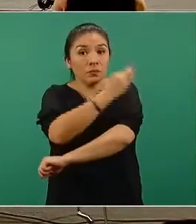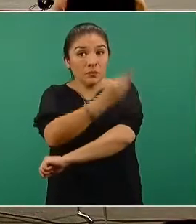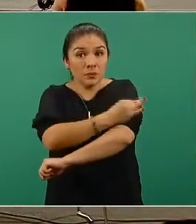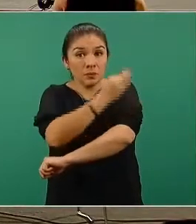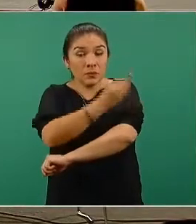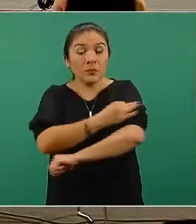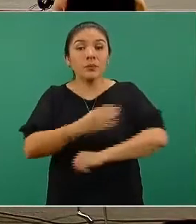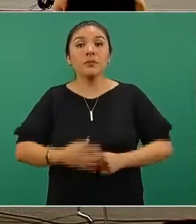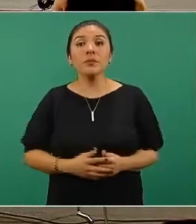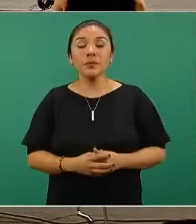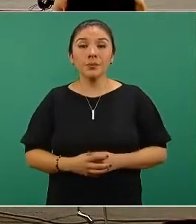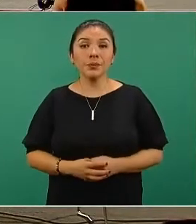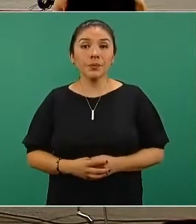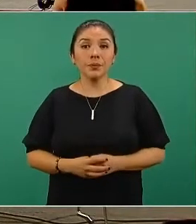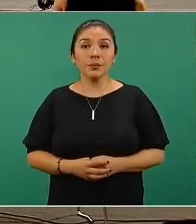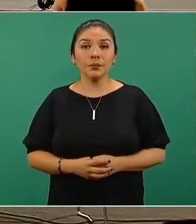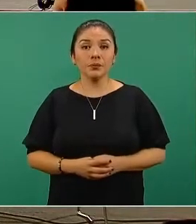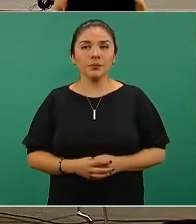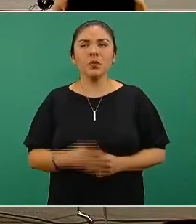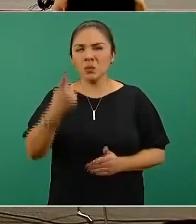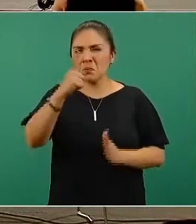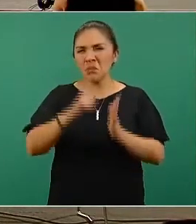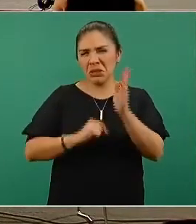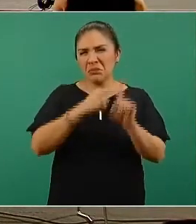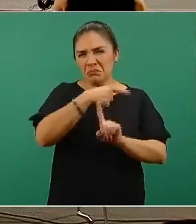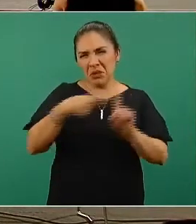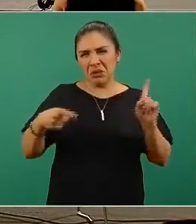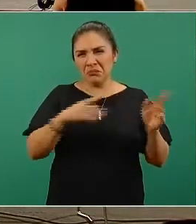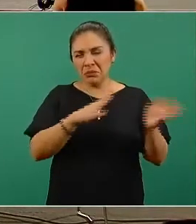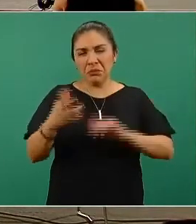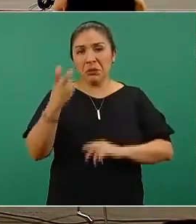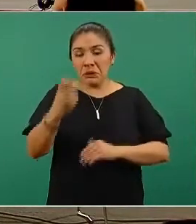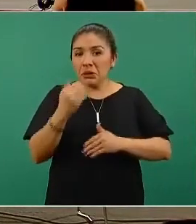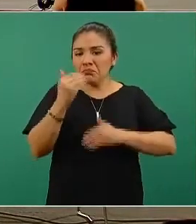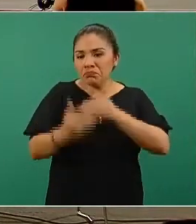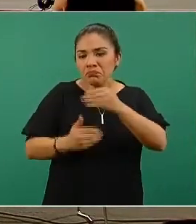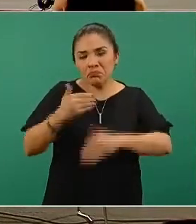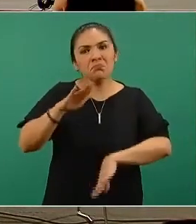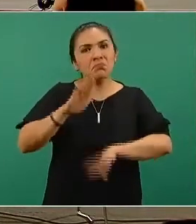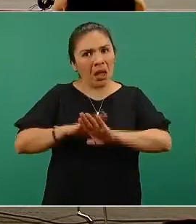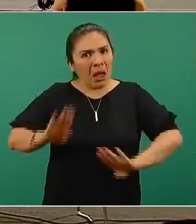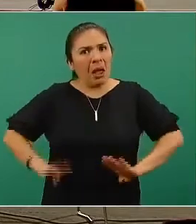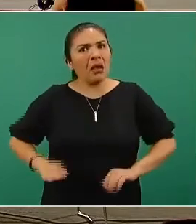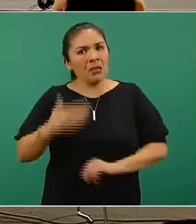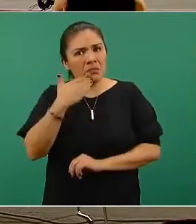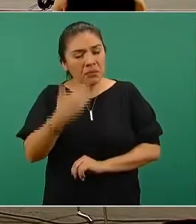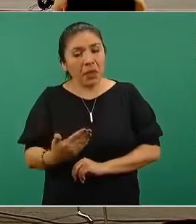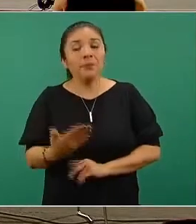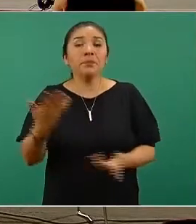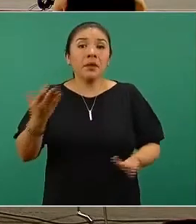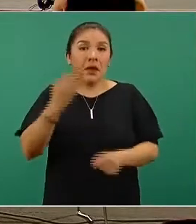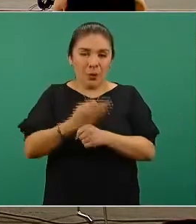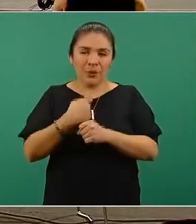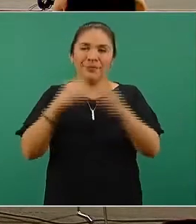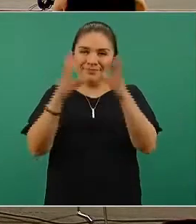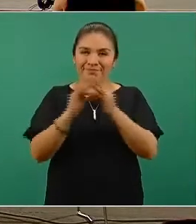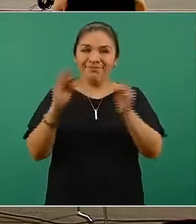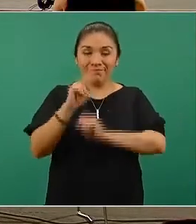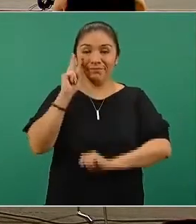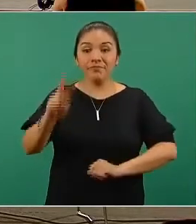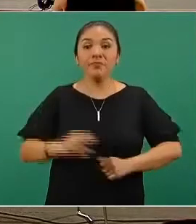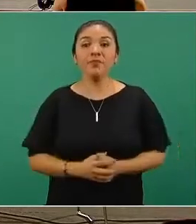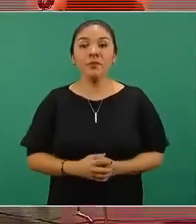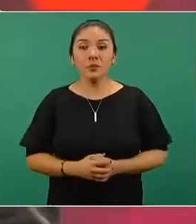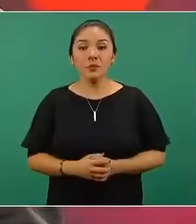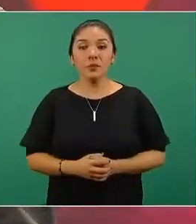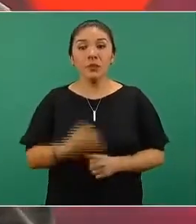vacunación, mes y medio, y creo que el avance ha sido considerable y ahorita lo voy a exponer.